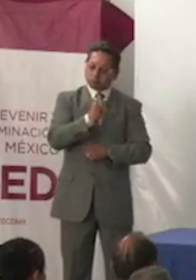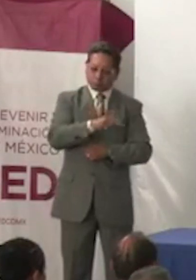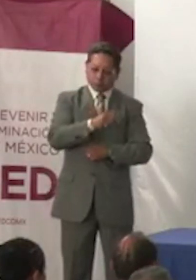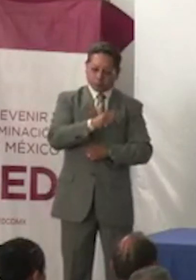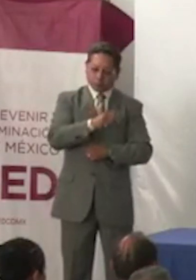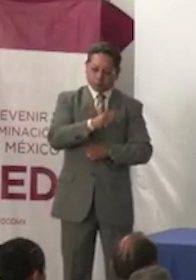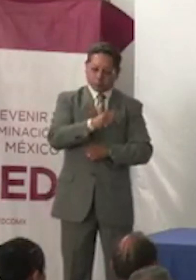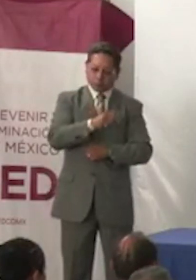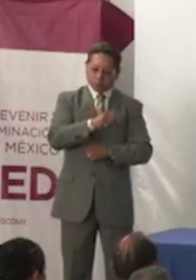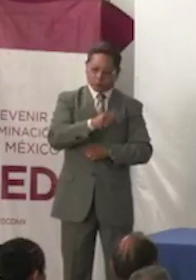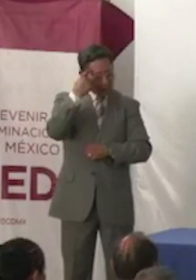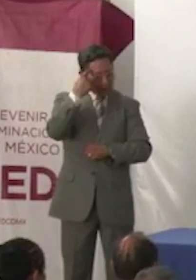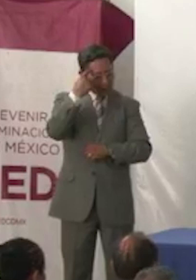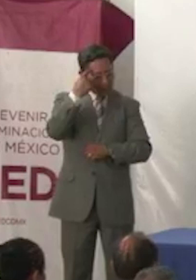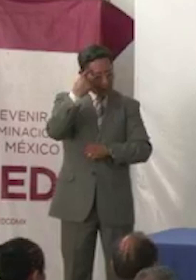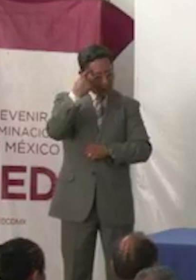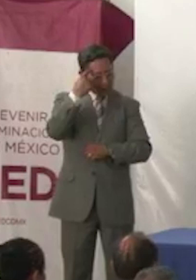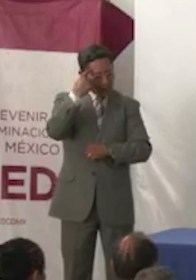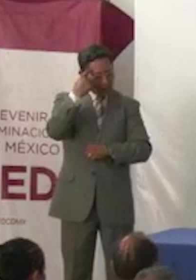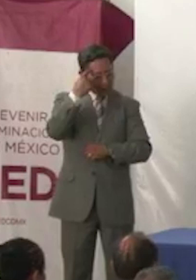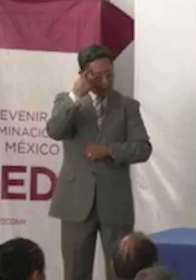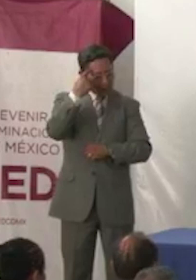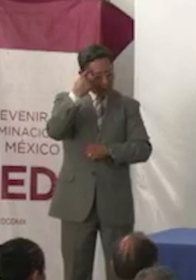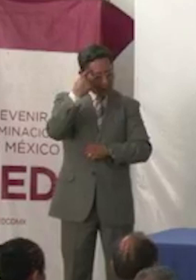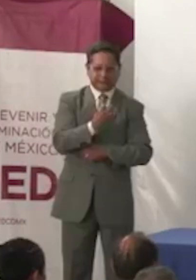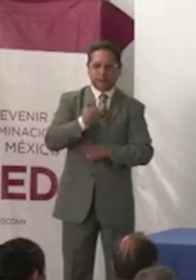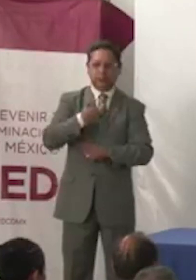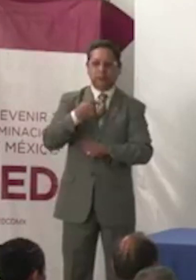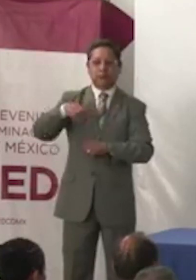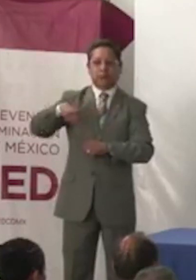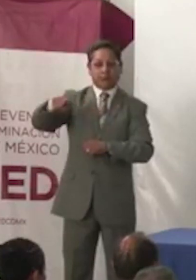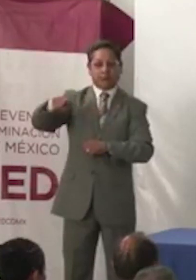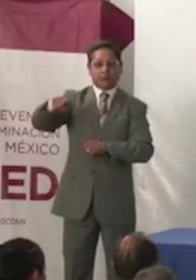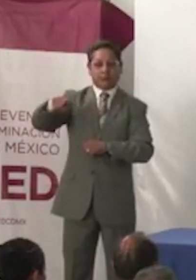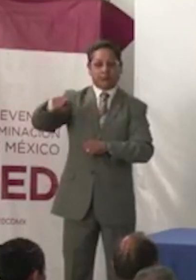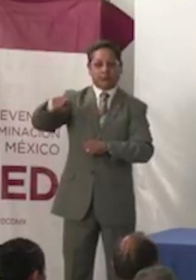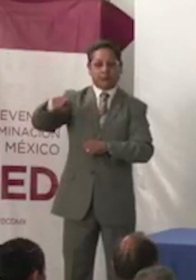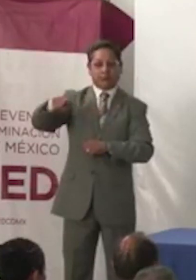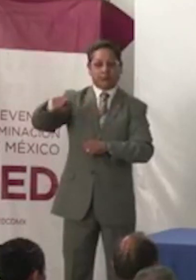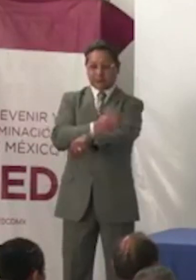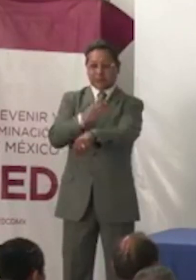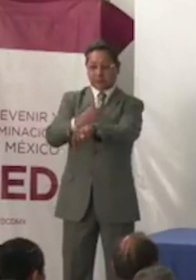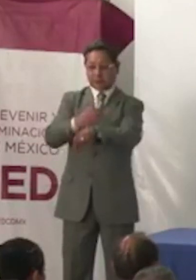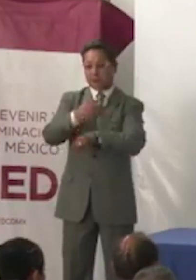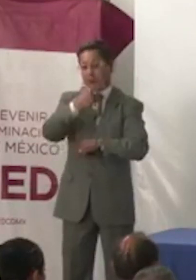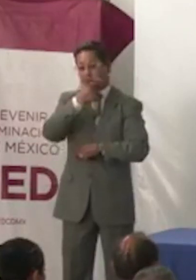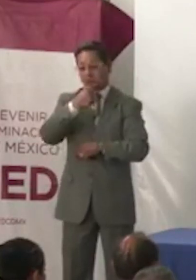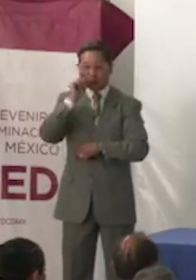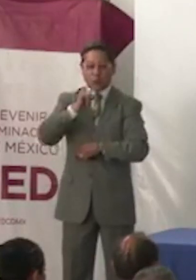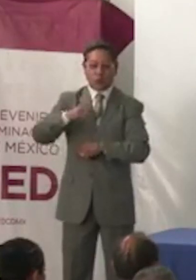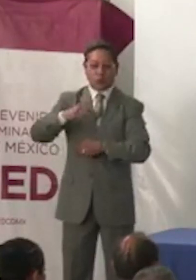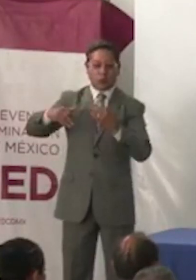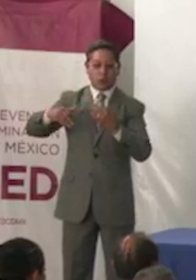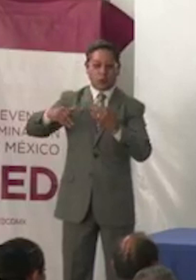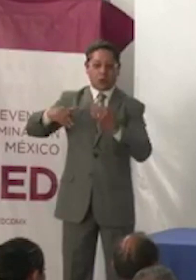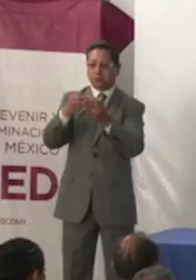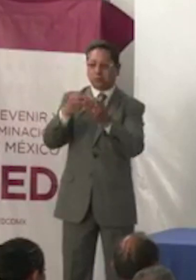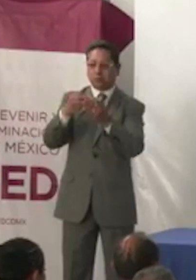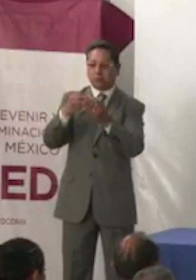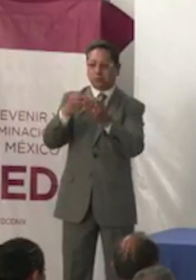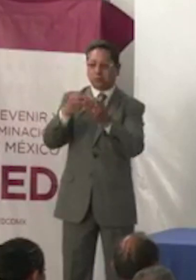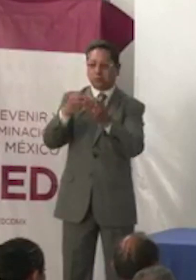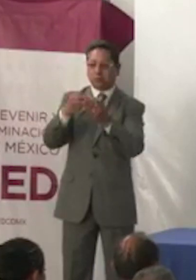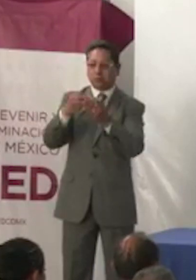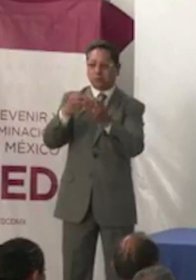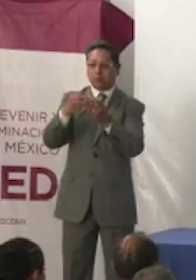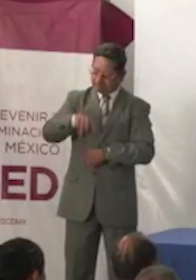en la coincidencia de que la vía punitiva no logrará transformar nada a largo plazo y que son necesarias vías alternativas de solución de conflictos y